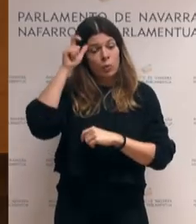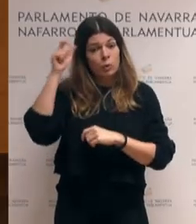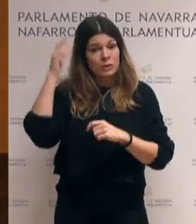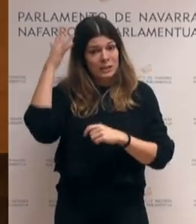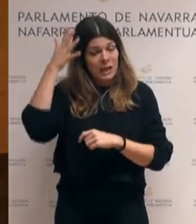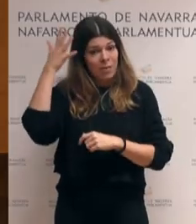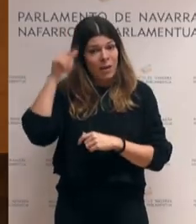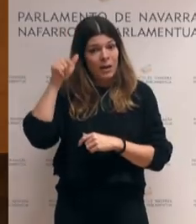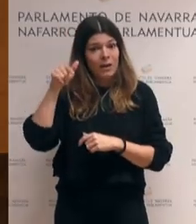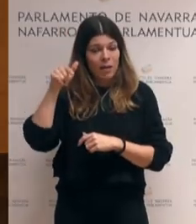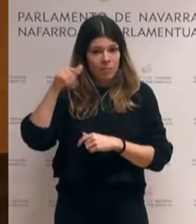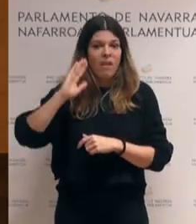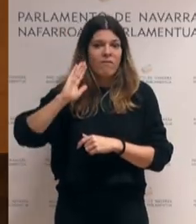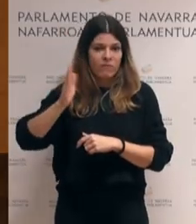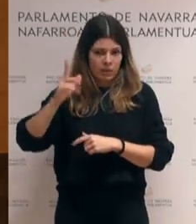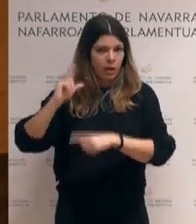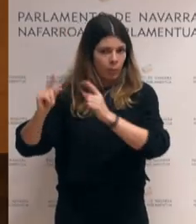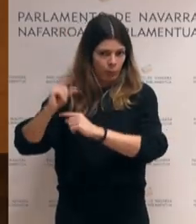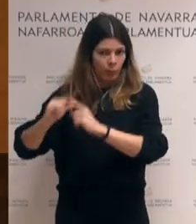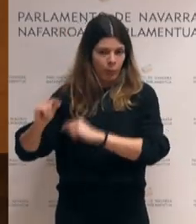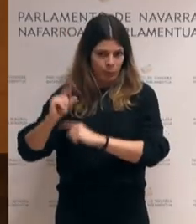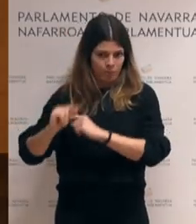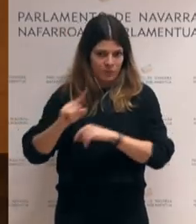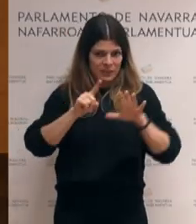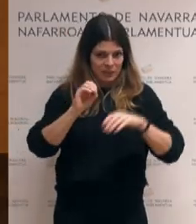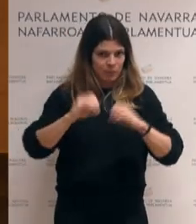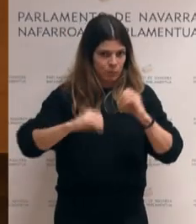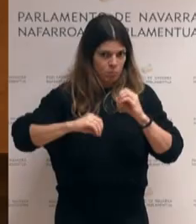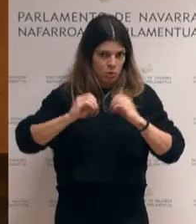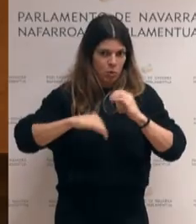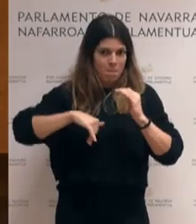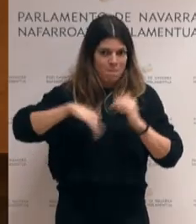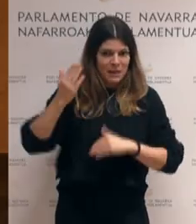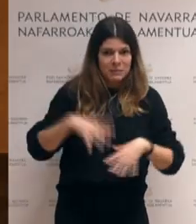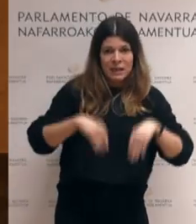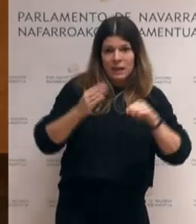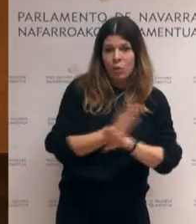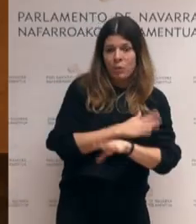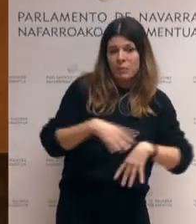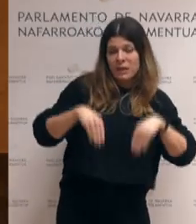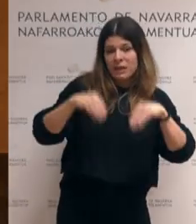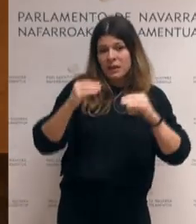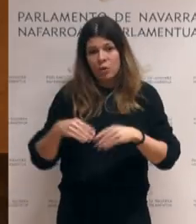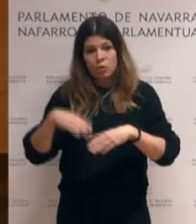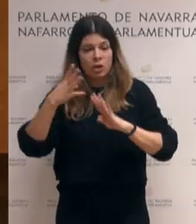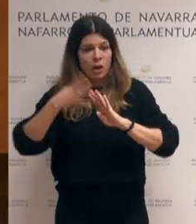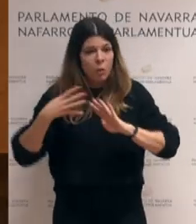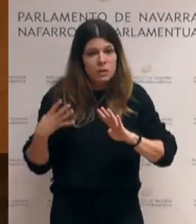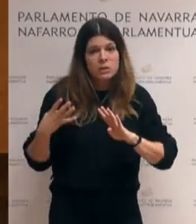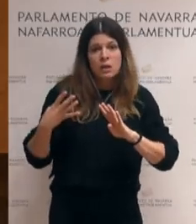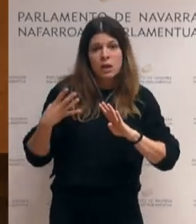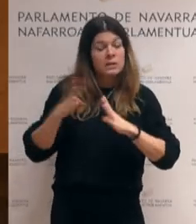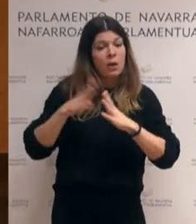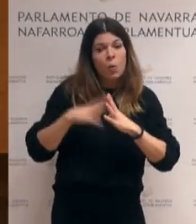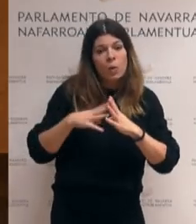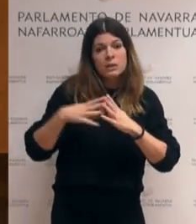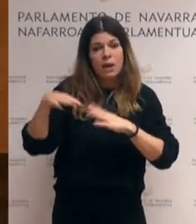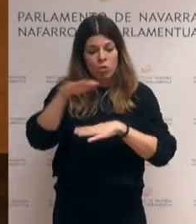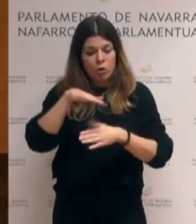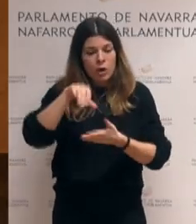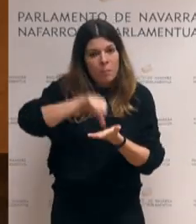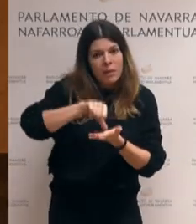están afectados por la despoblación el pirineo prepirineo comarcas de sangüesa zona media lizarr aldea